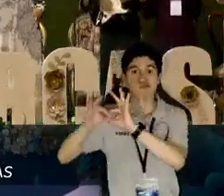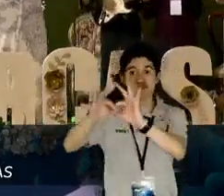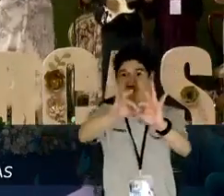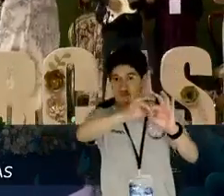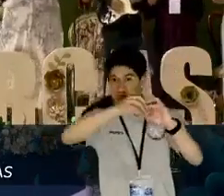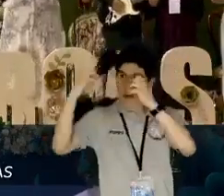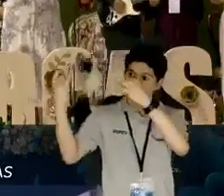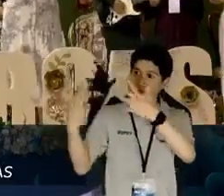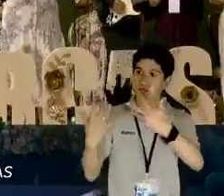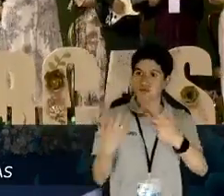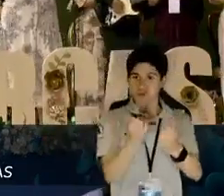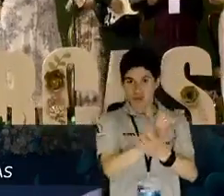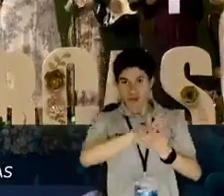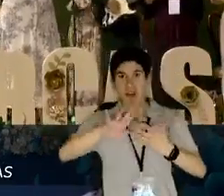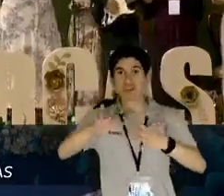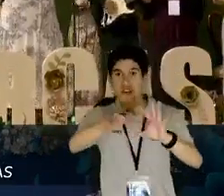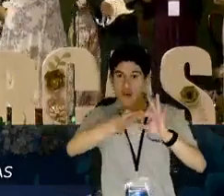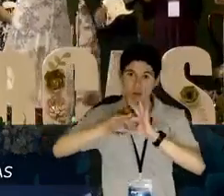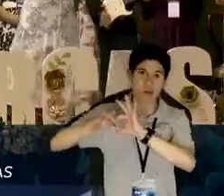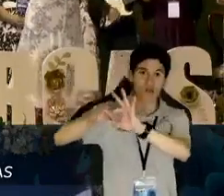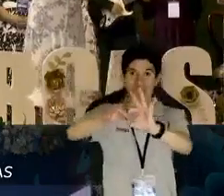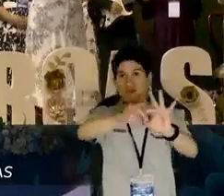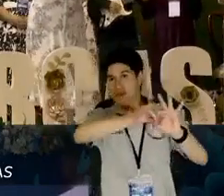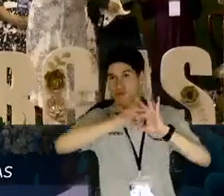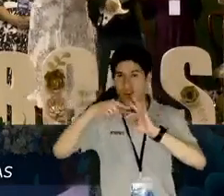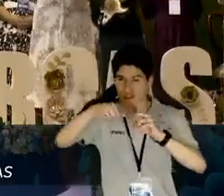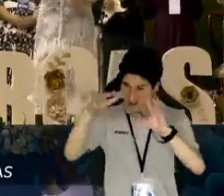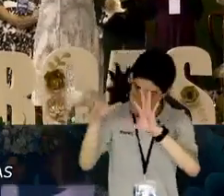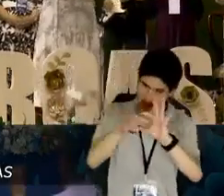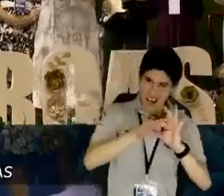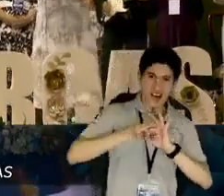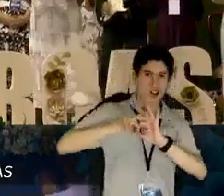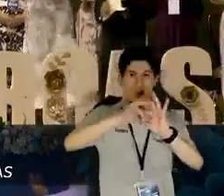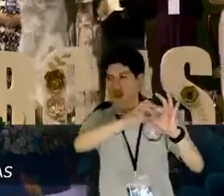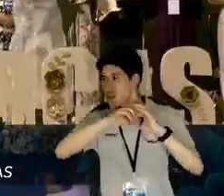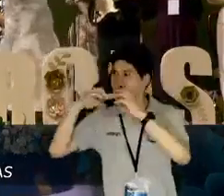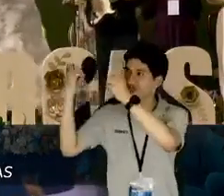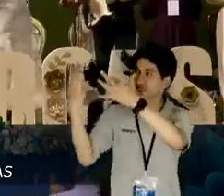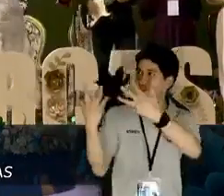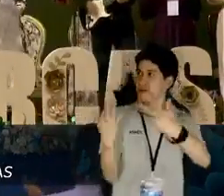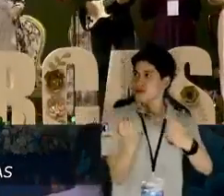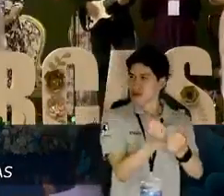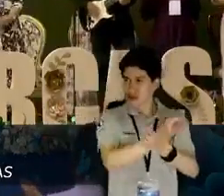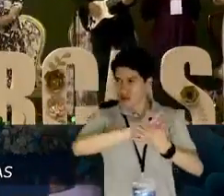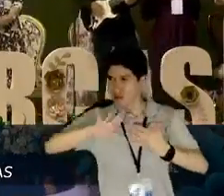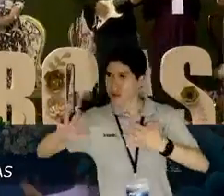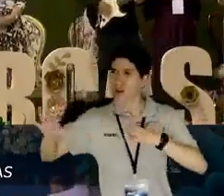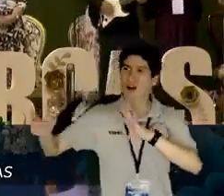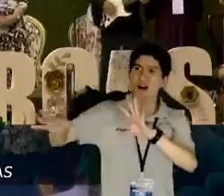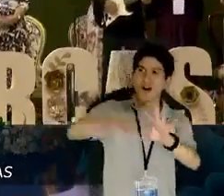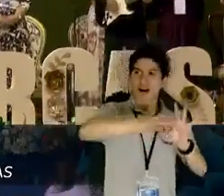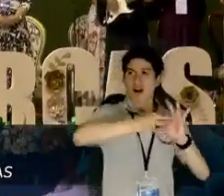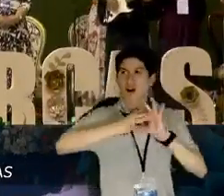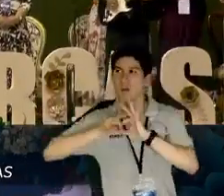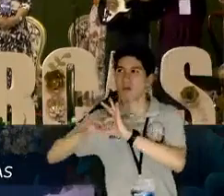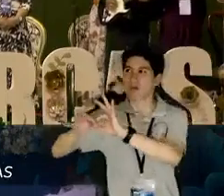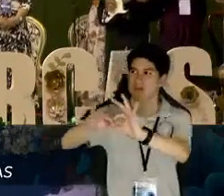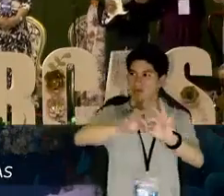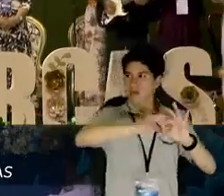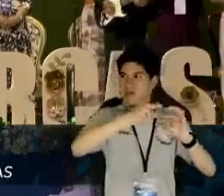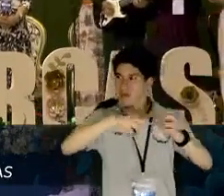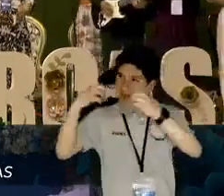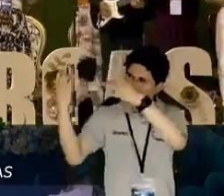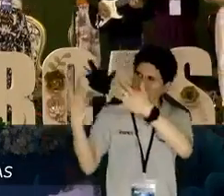unidad en el Espíritu Santo, hay unidad en el Espíritu Santo, hay unidad en el Espíritu Santo, hay unidad